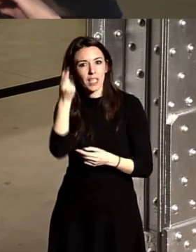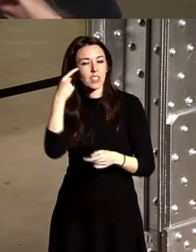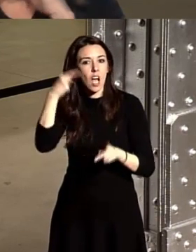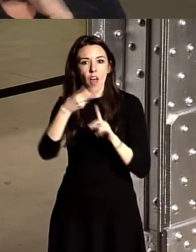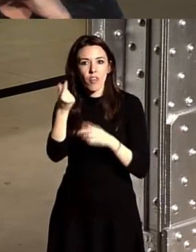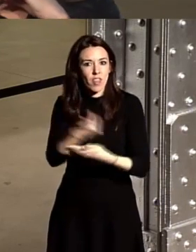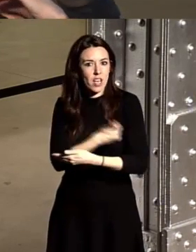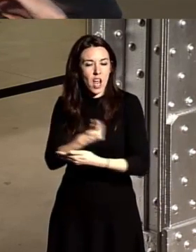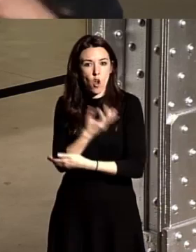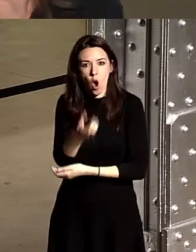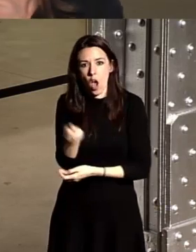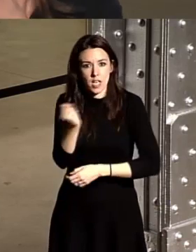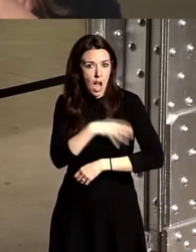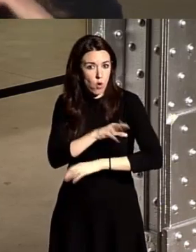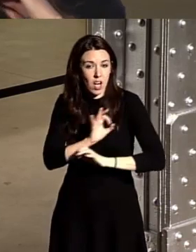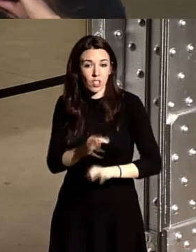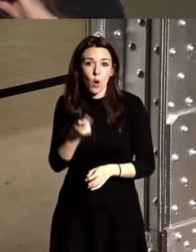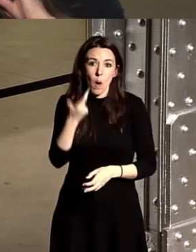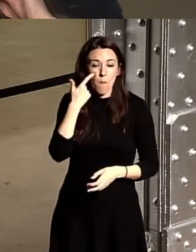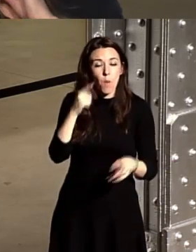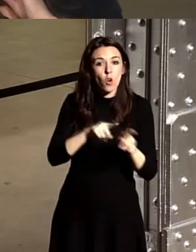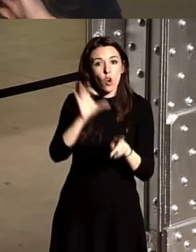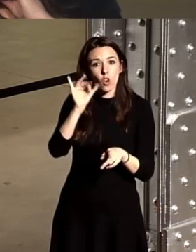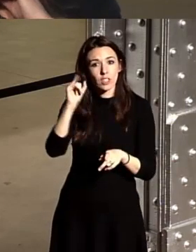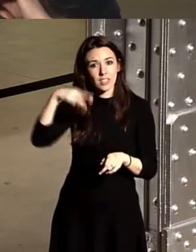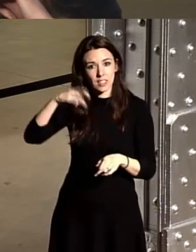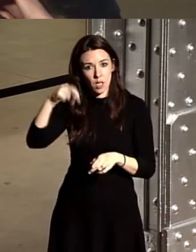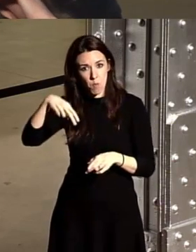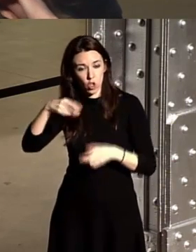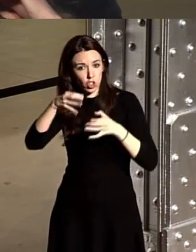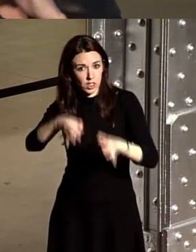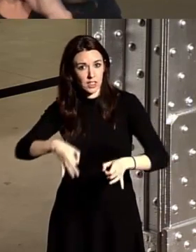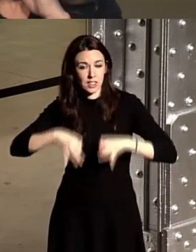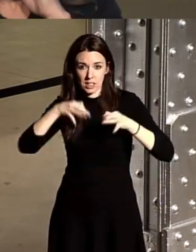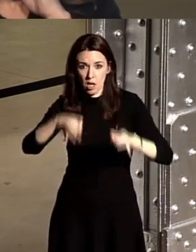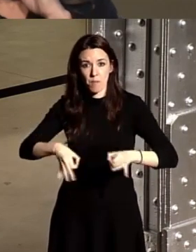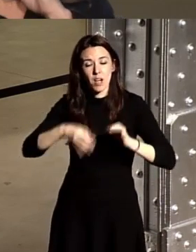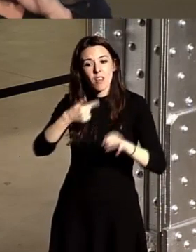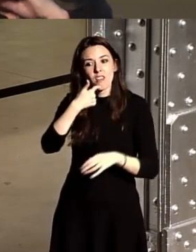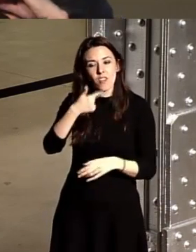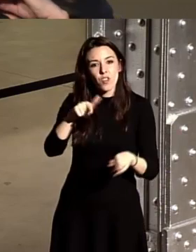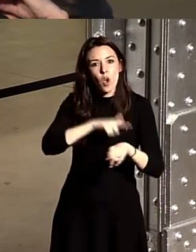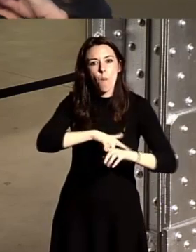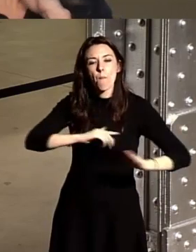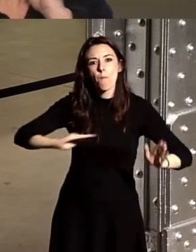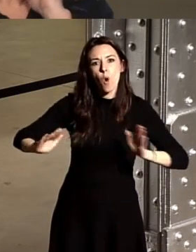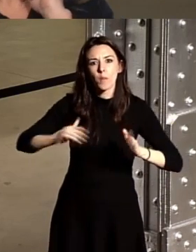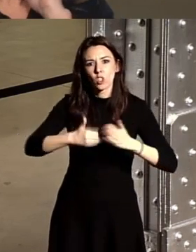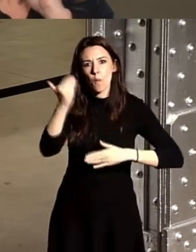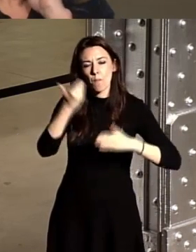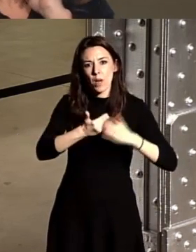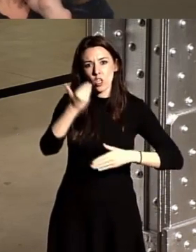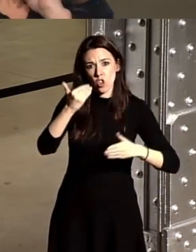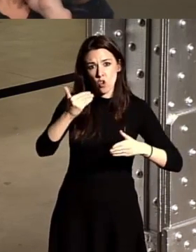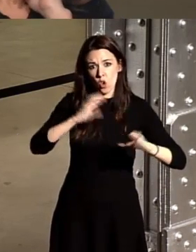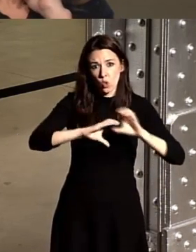ahorrar. Es un poco lo que dice David Simon siempre, que en el momento que los periódicos han sacado los medios, han